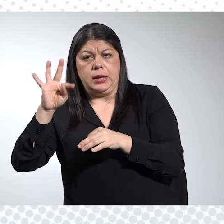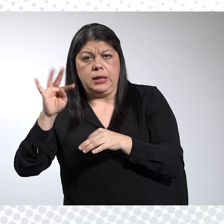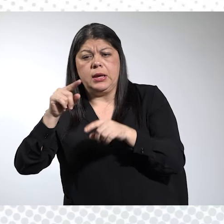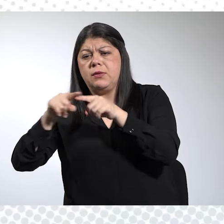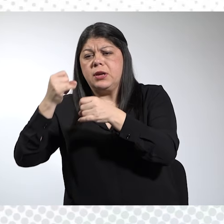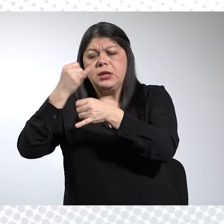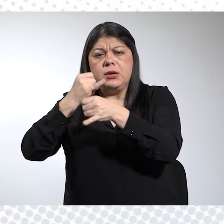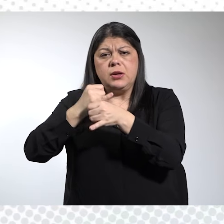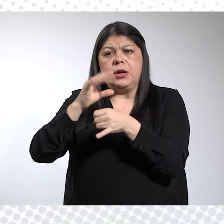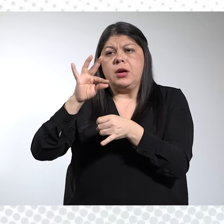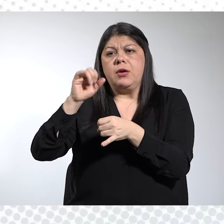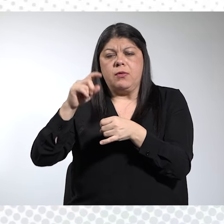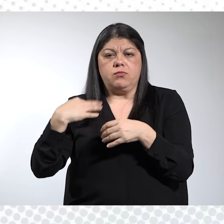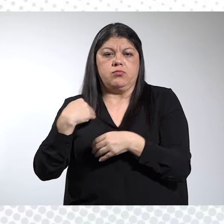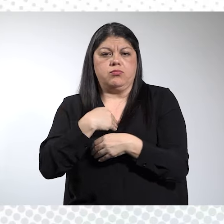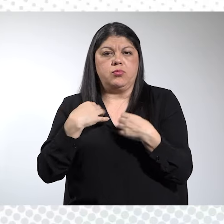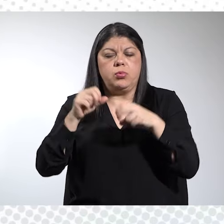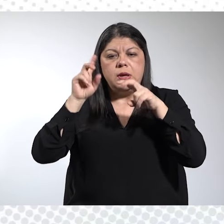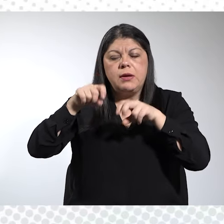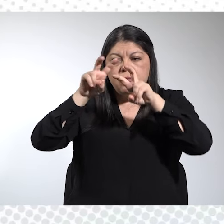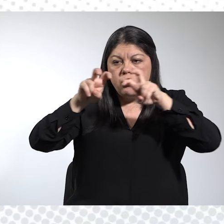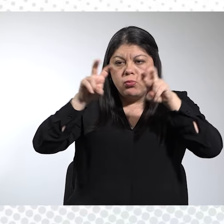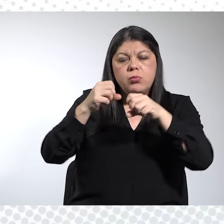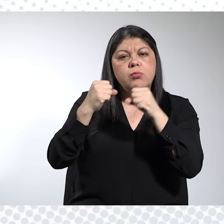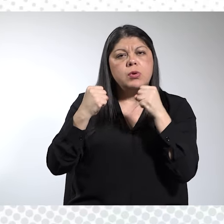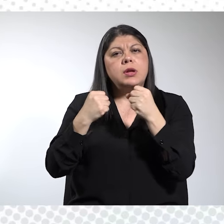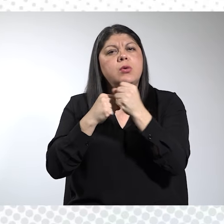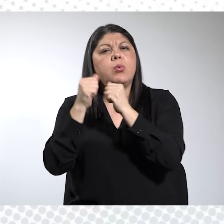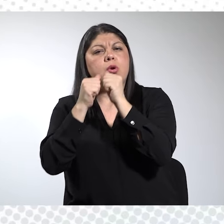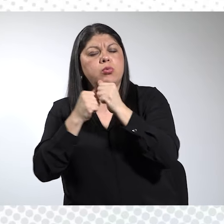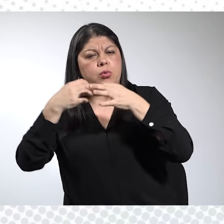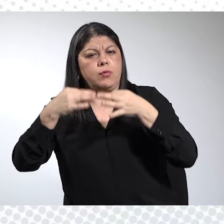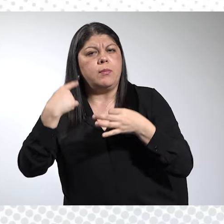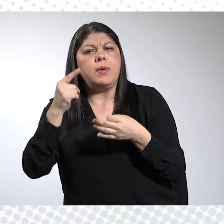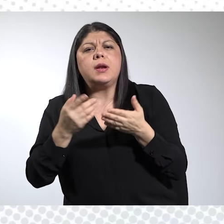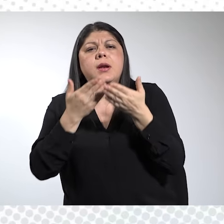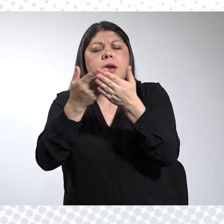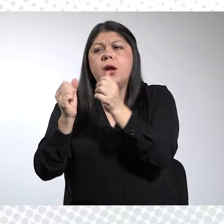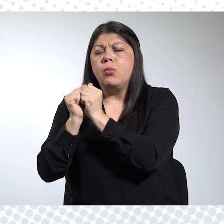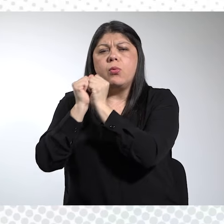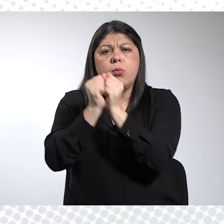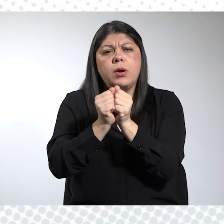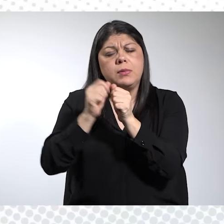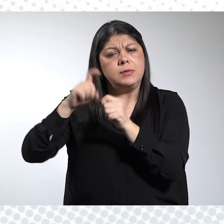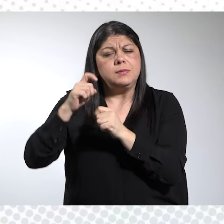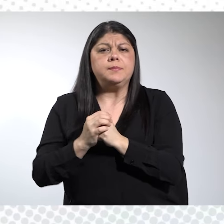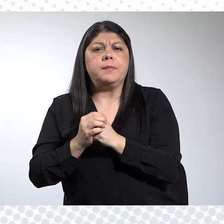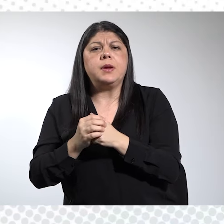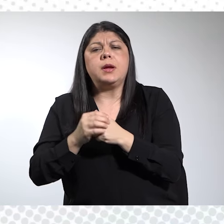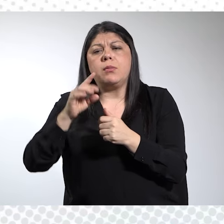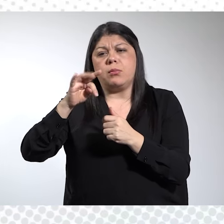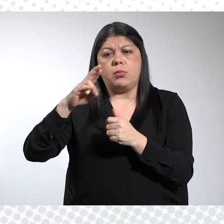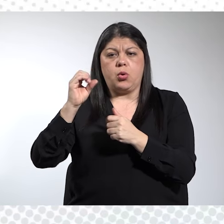y otras instituciones como Fitosanitario tienen que fortalecerse dentro de la estructura formal para que les den el acompañamiento necesario.